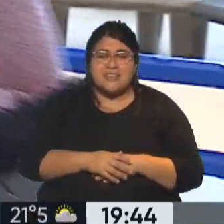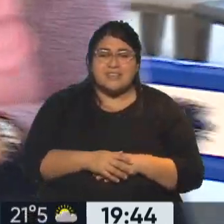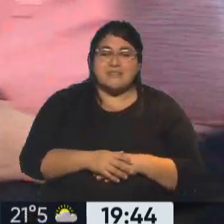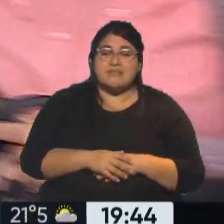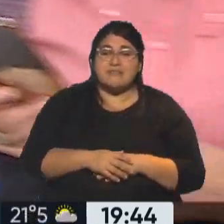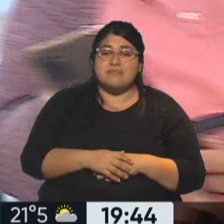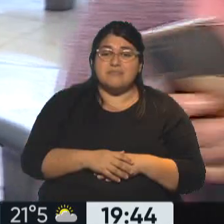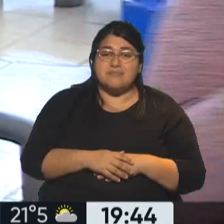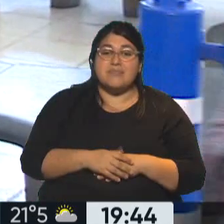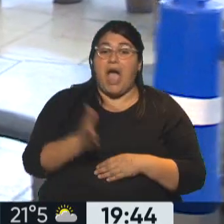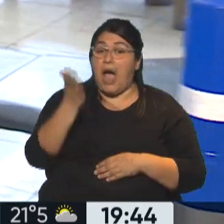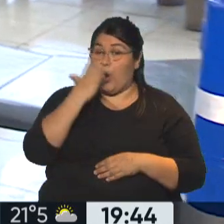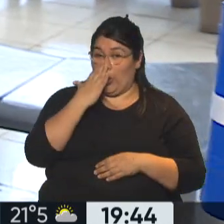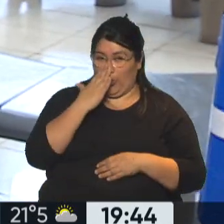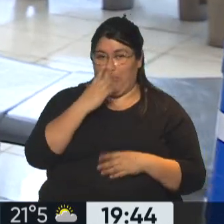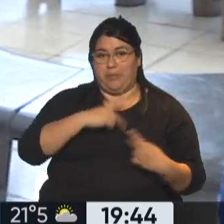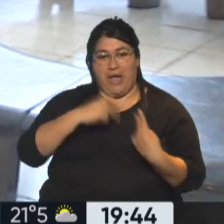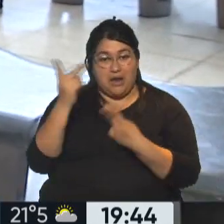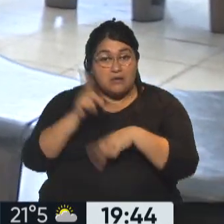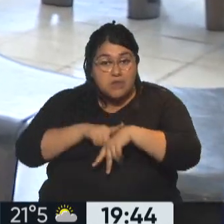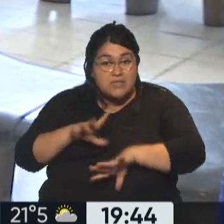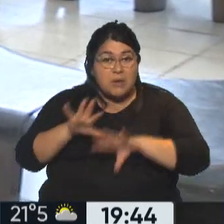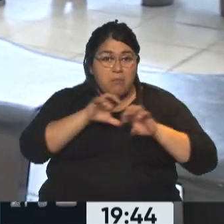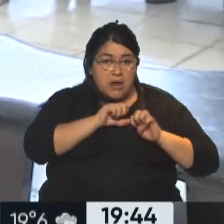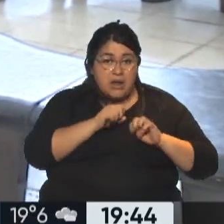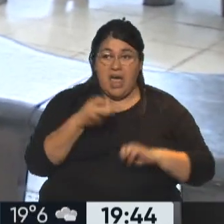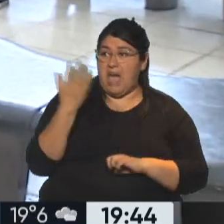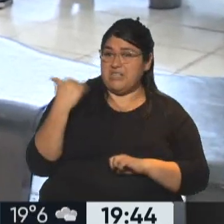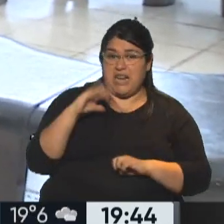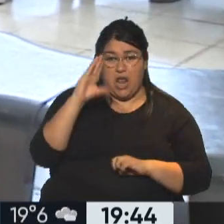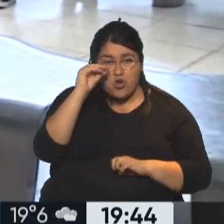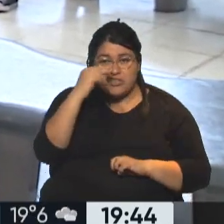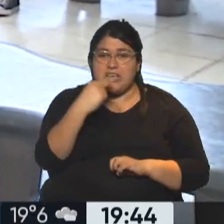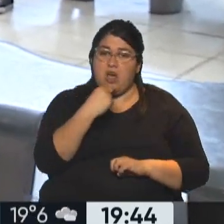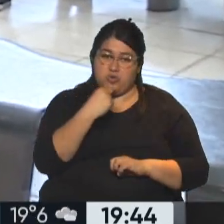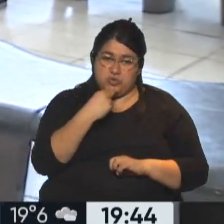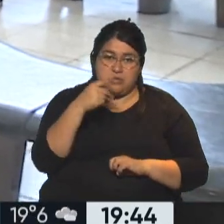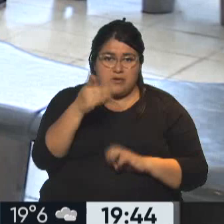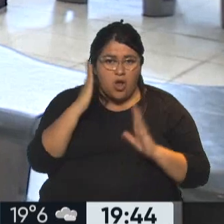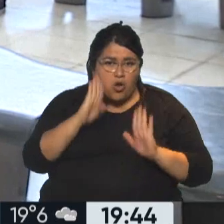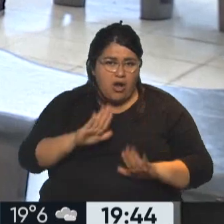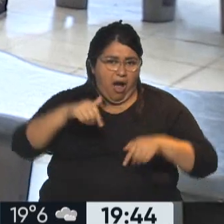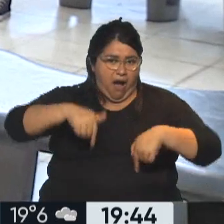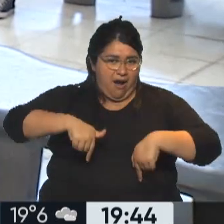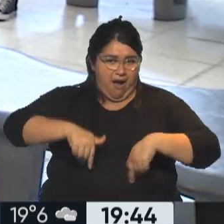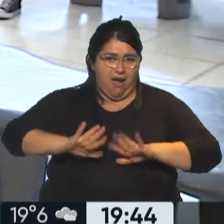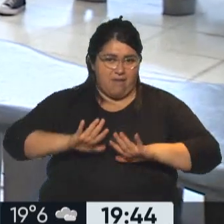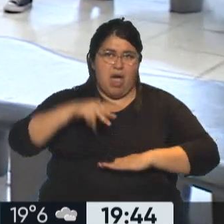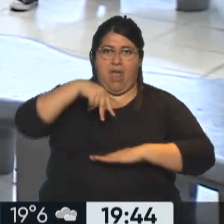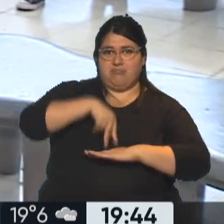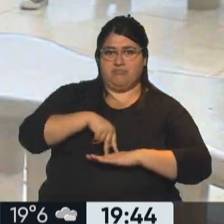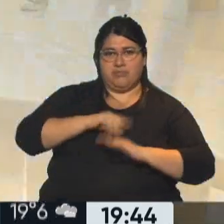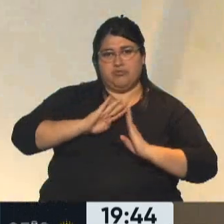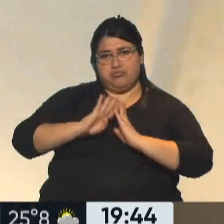dónde viajan? A Córdoba. A Córdoba. ¿Viniste temprano? Sí, desde anoche, 11:30. ¿Durmieron todos acá, digamos, para encontrar su lugar? Sí,